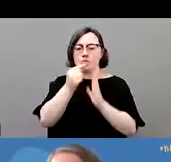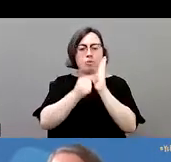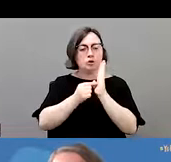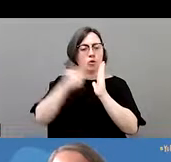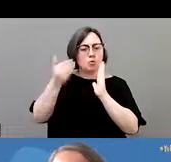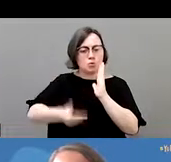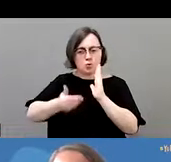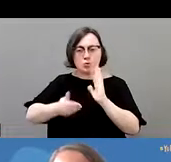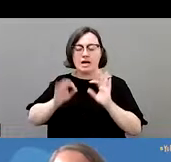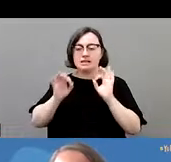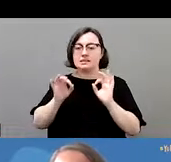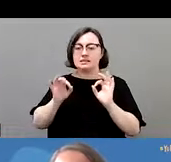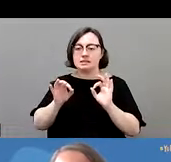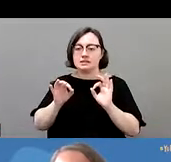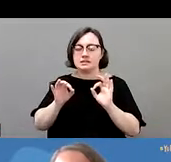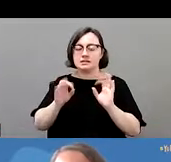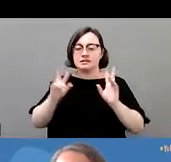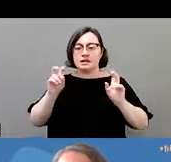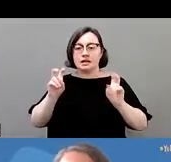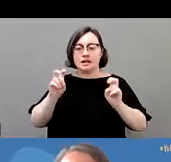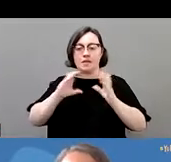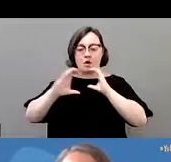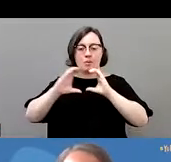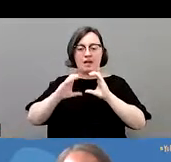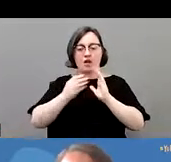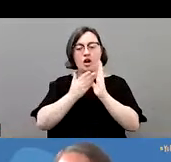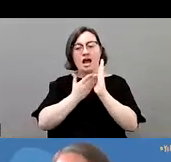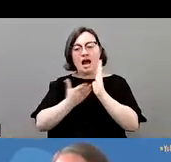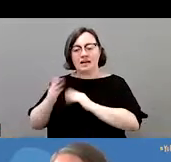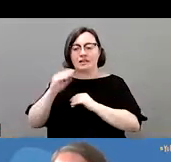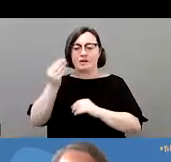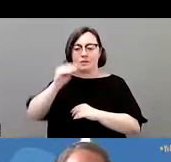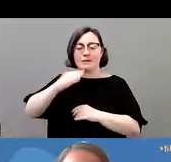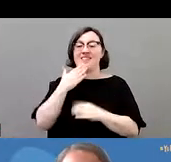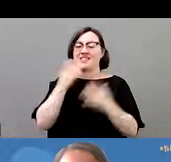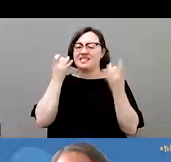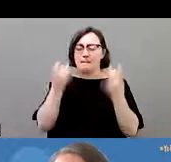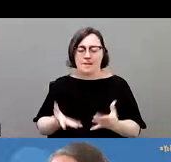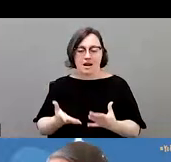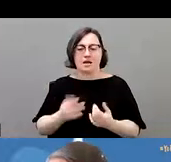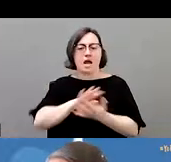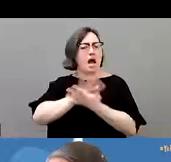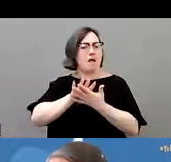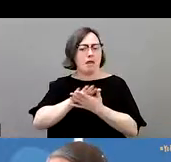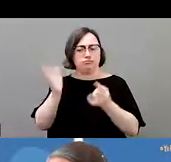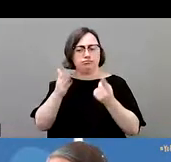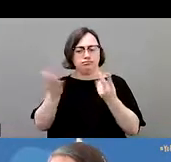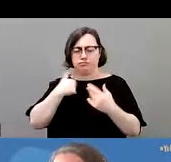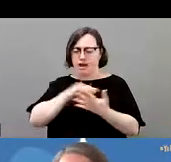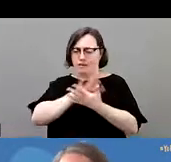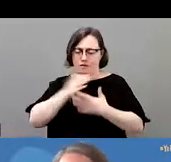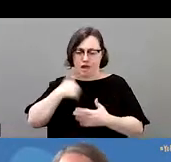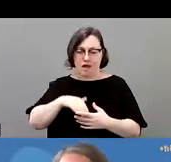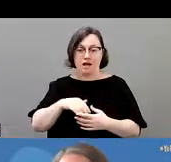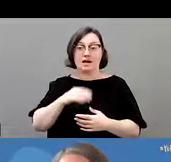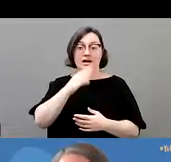en el tema de la comunicación alternativa aumentativa en edades tempranas. Se ha tratado ya, de hecho,